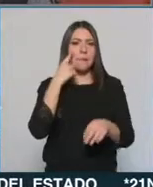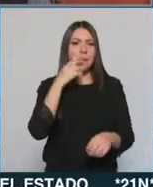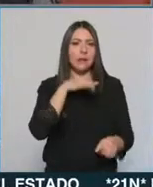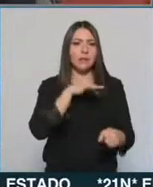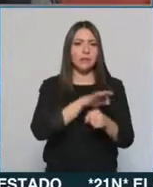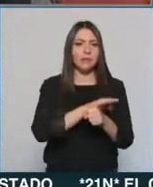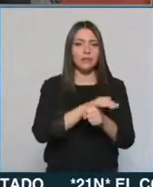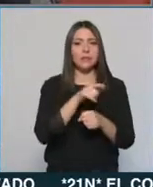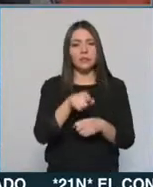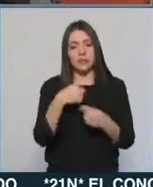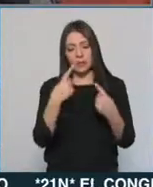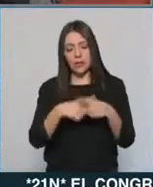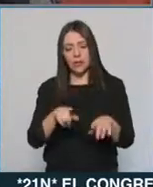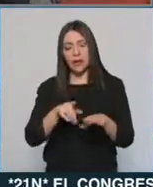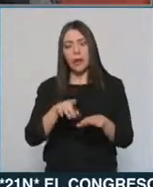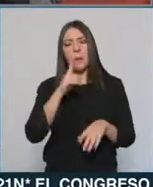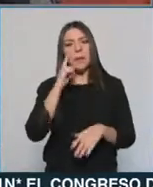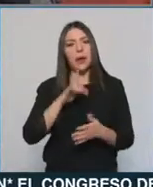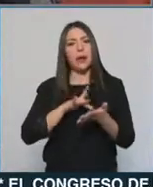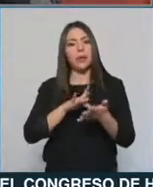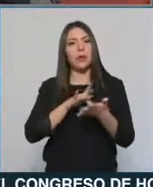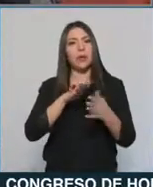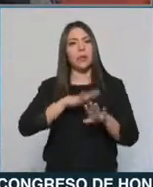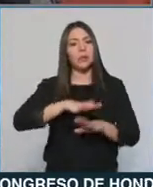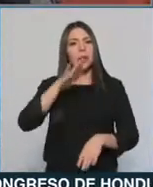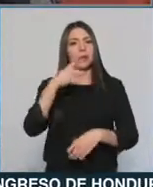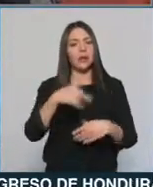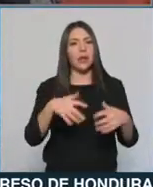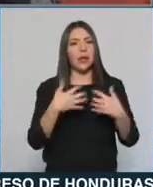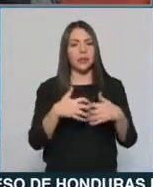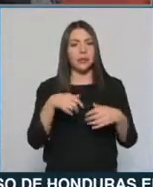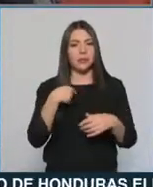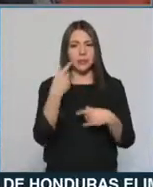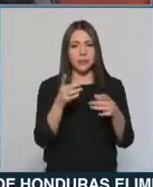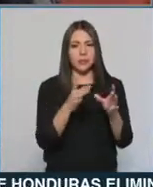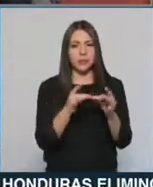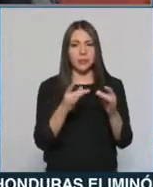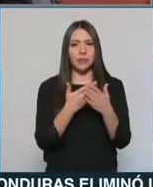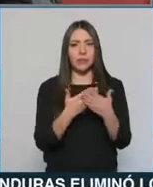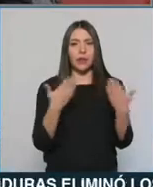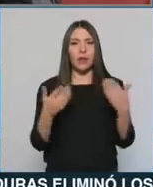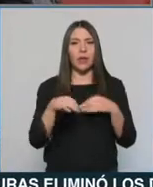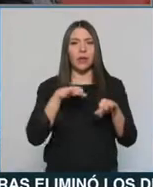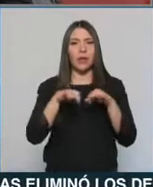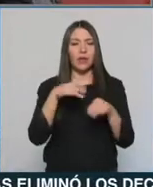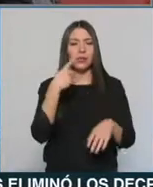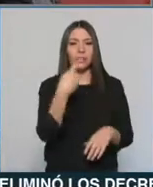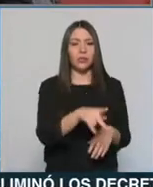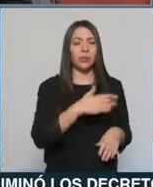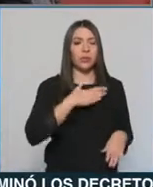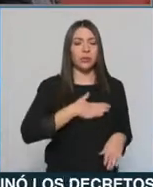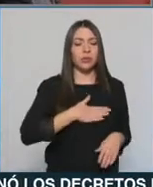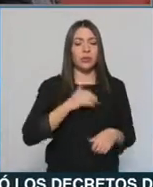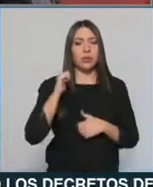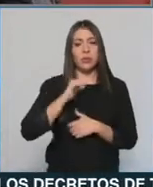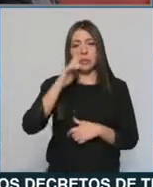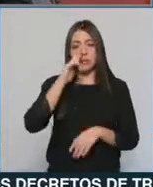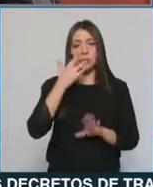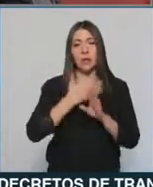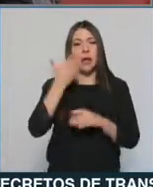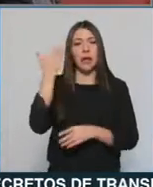favor de la empresa. Y te voy a comentar por qué. Mira, ahora la justicia laboral ya no va a estar en manos de la Junta de Conciliación y